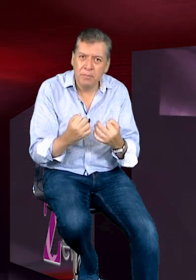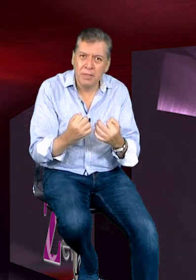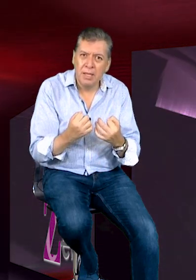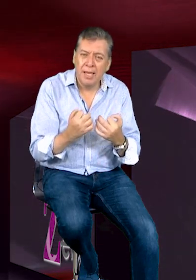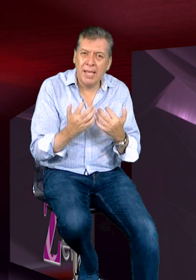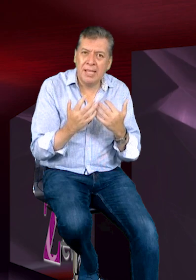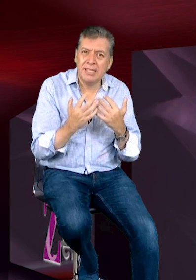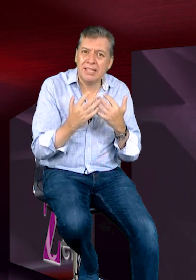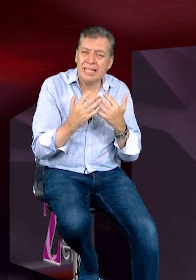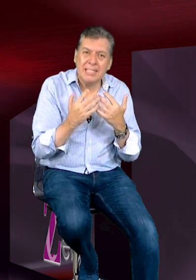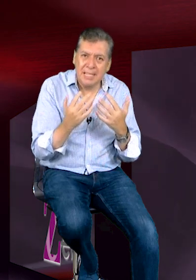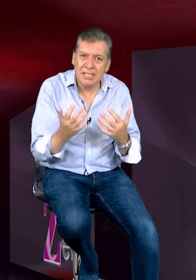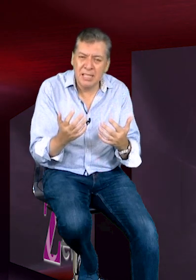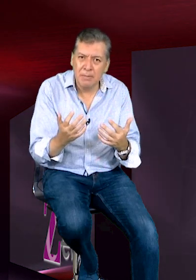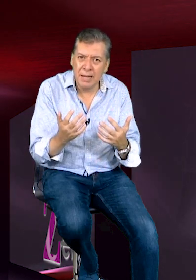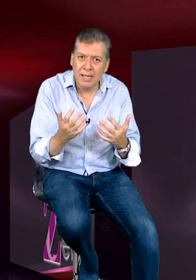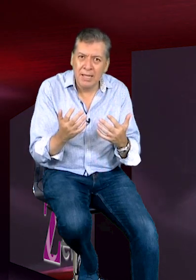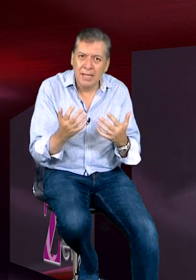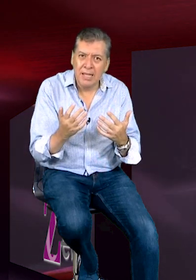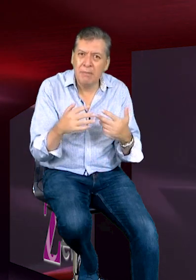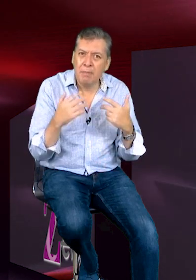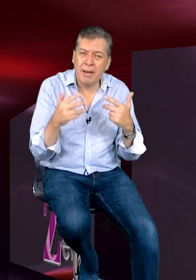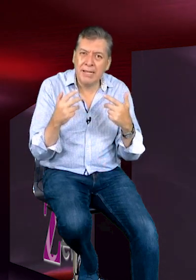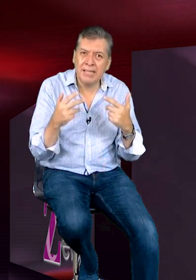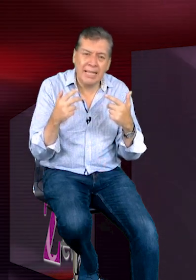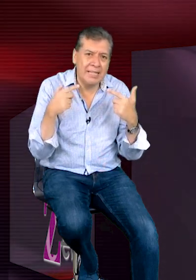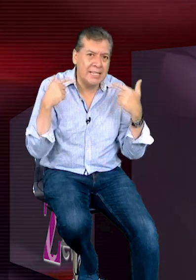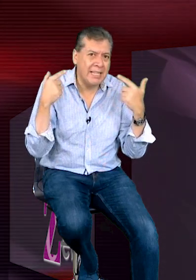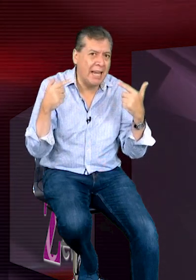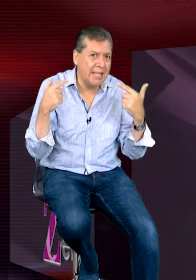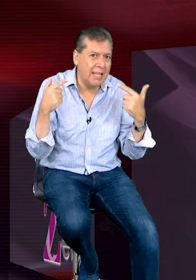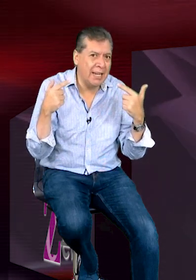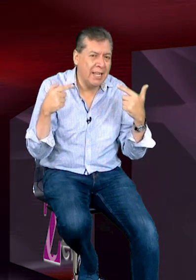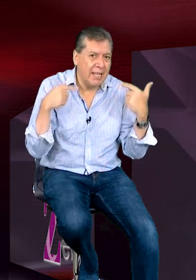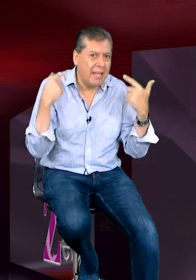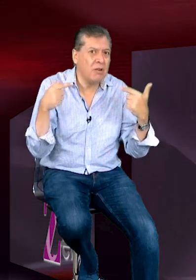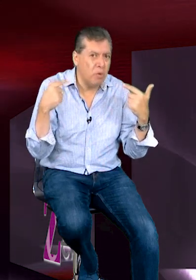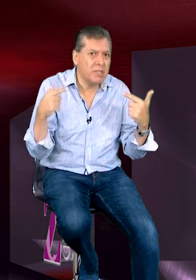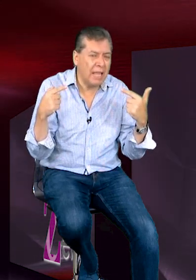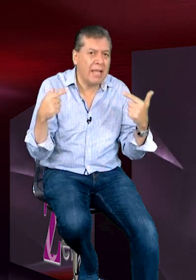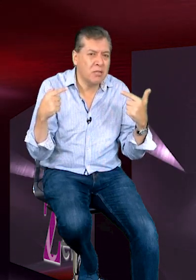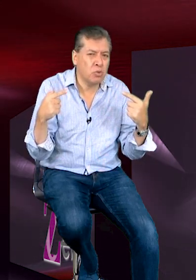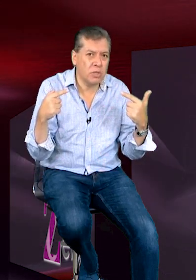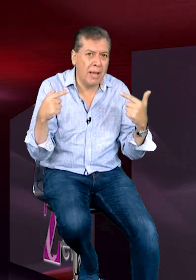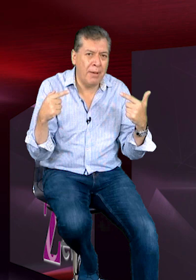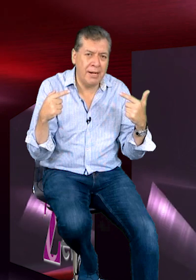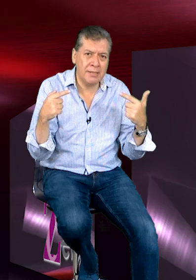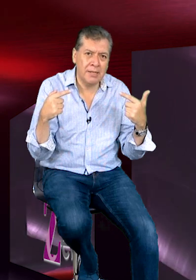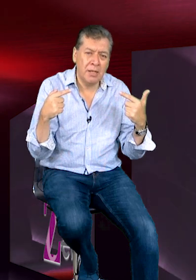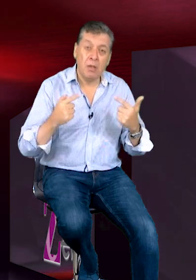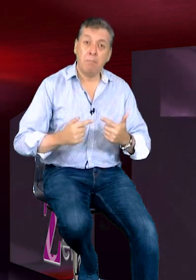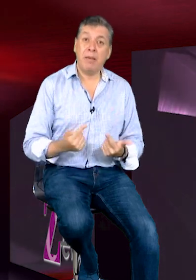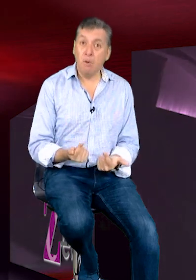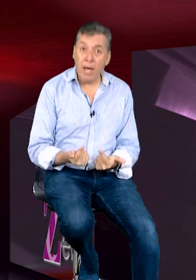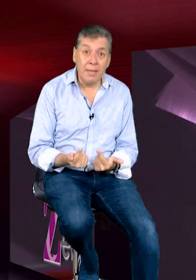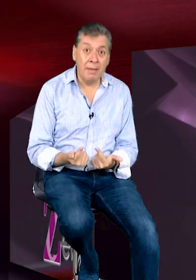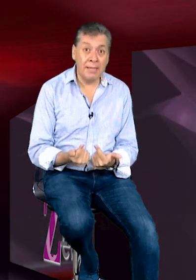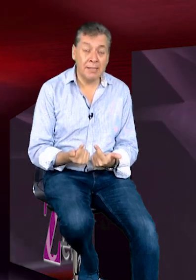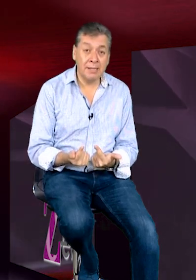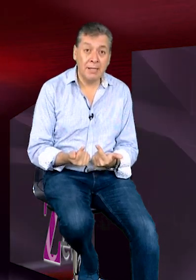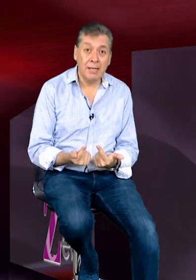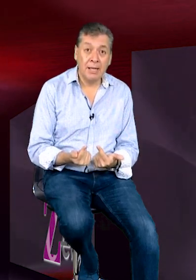inhumana? ¿Es insensible? Y me parece que ya es de alguien que no está en sus cabales.